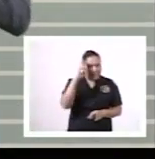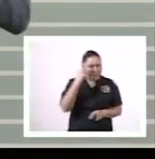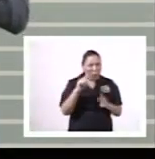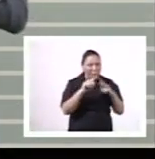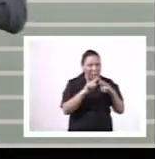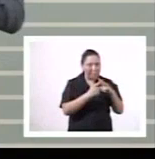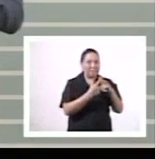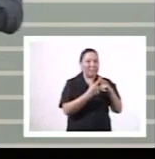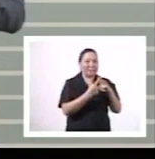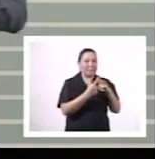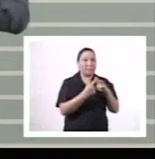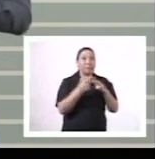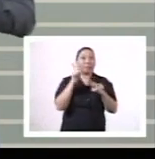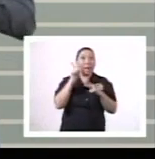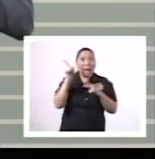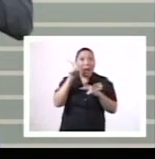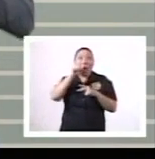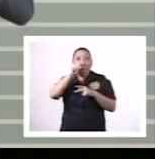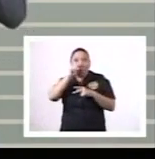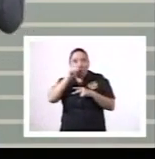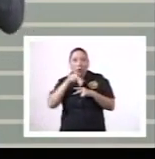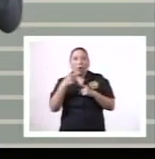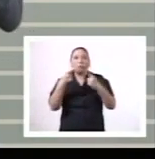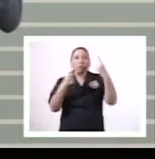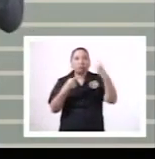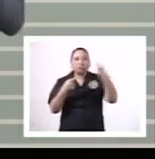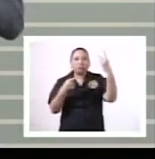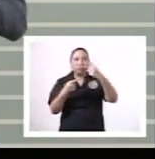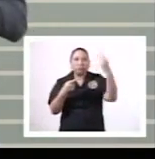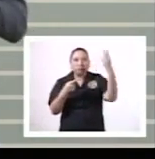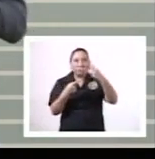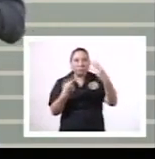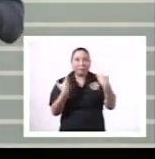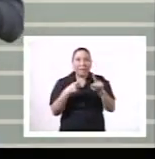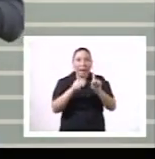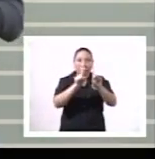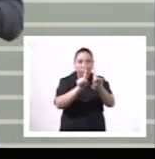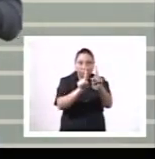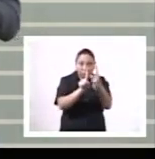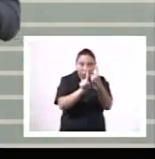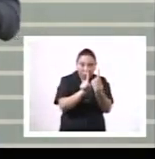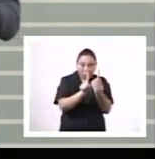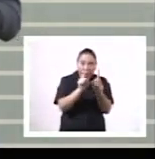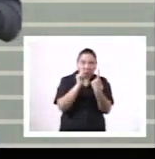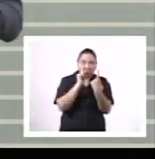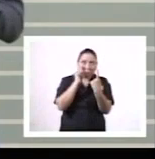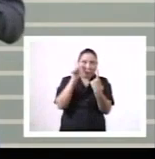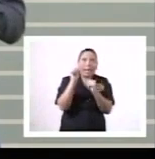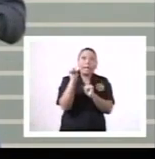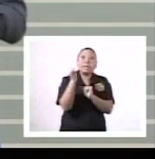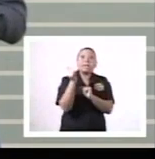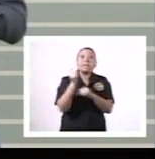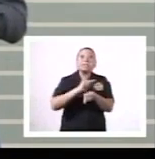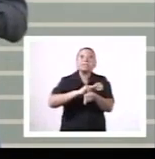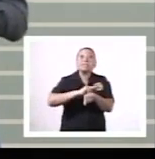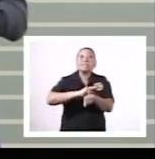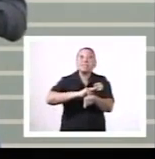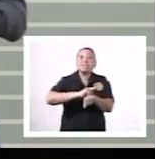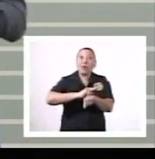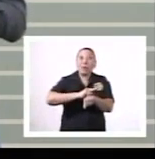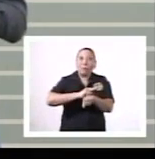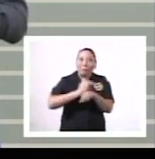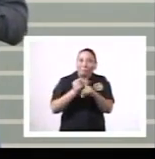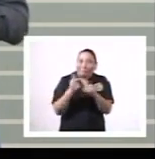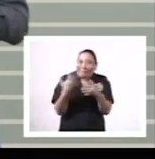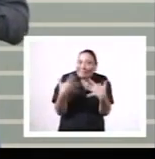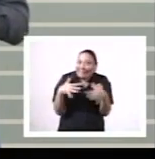le voy a contar hasta tres. Cuando ella comience, van a aparecer los colores y ella tiene 15 segundos para memorizarlo. Muy bien.